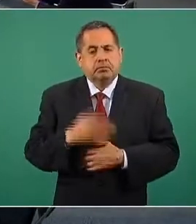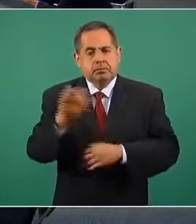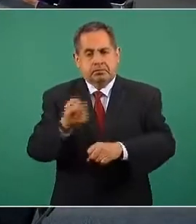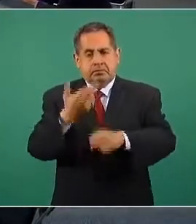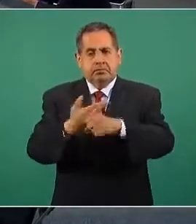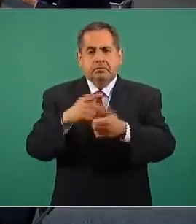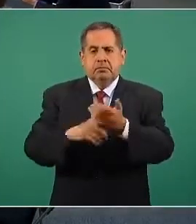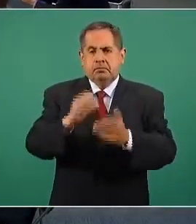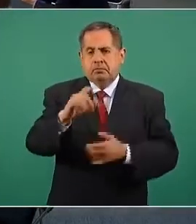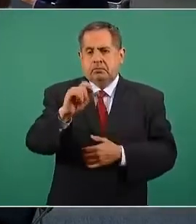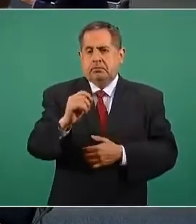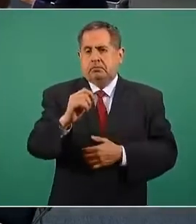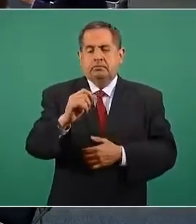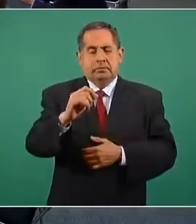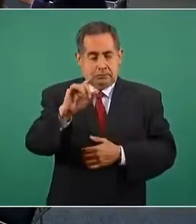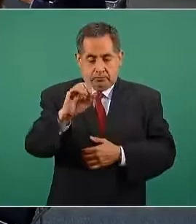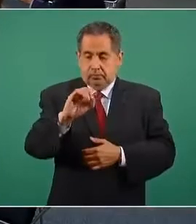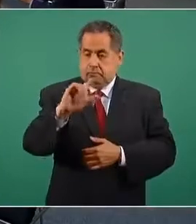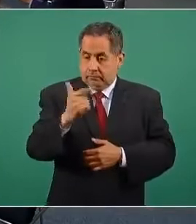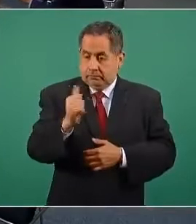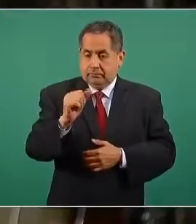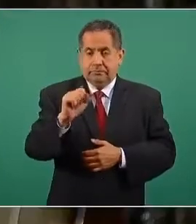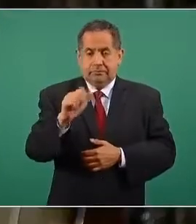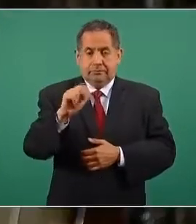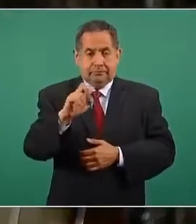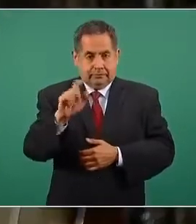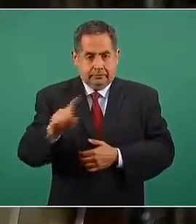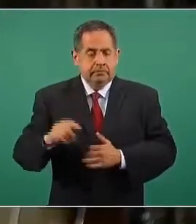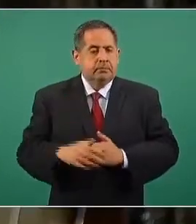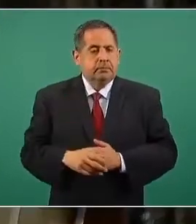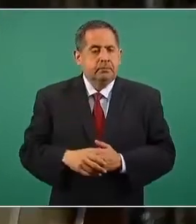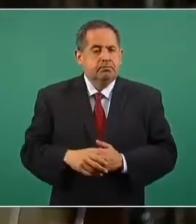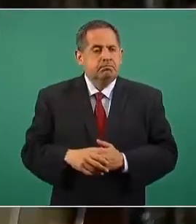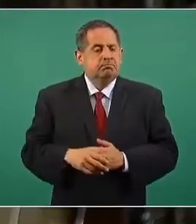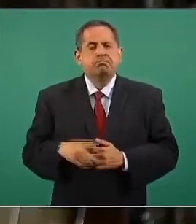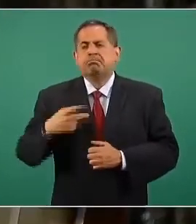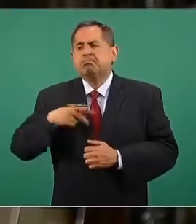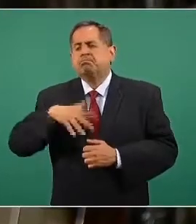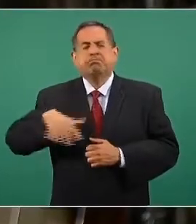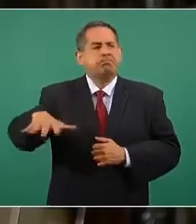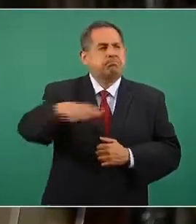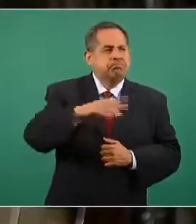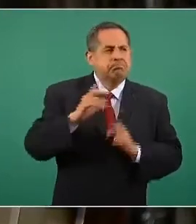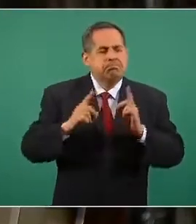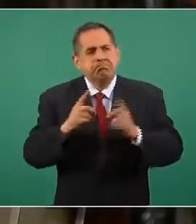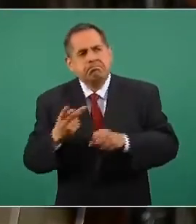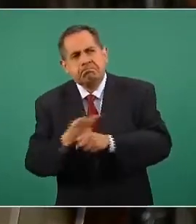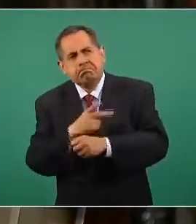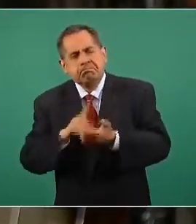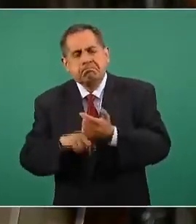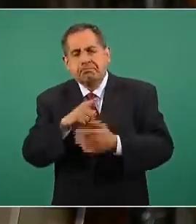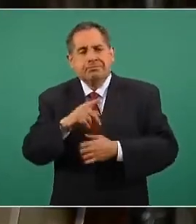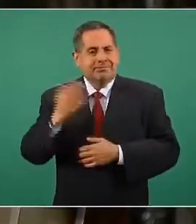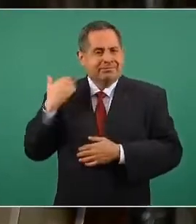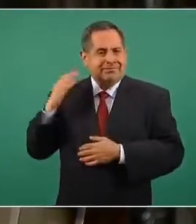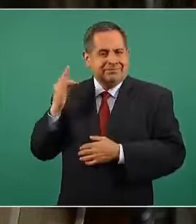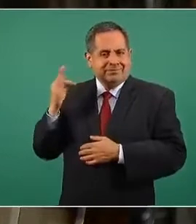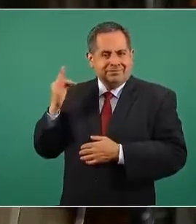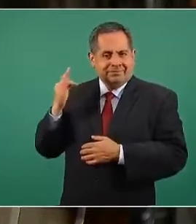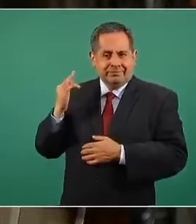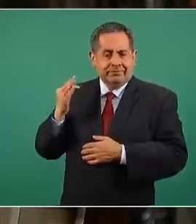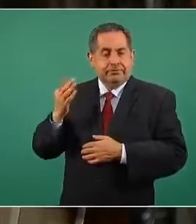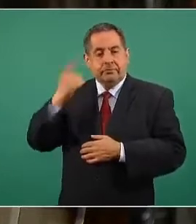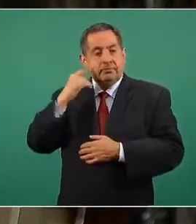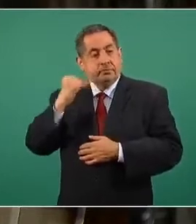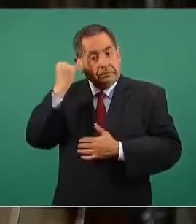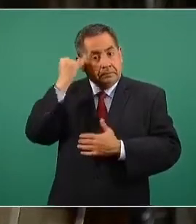Sánchez Cordero, la sociedad se encuentra pendiente de la discusión que quedó retomarse en febrero sobre la iniciativa enviada